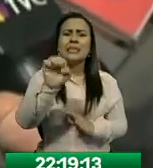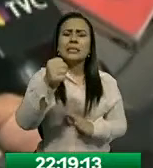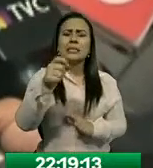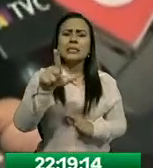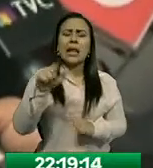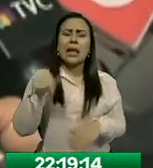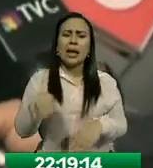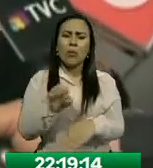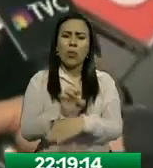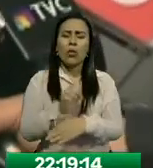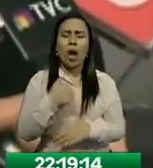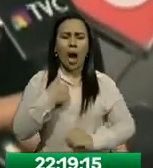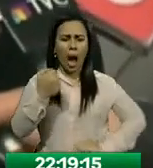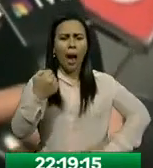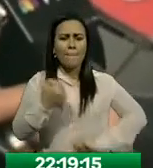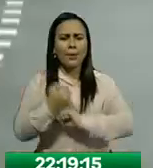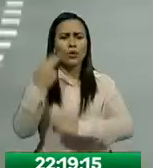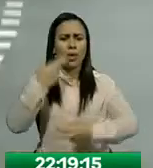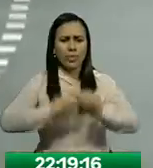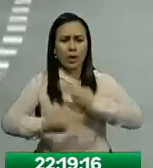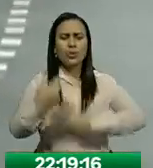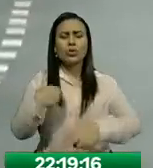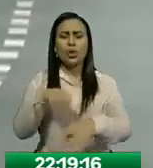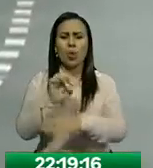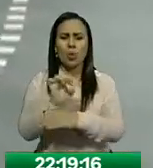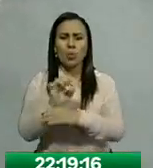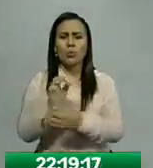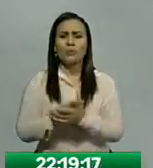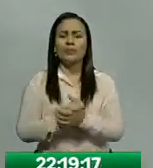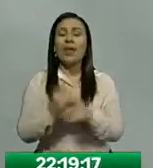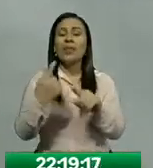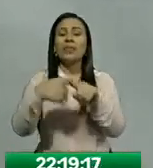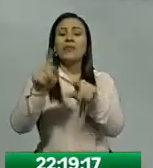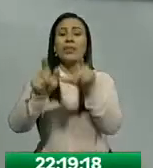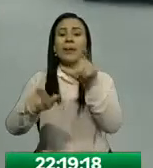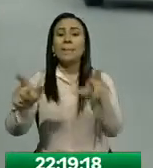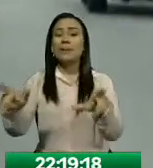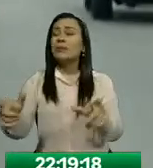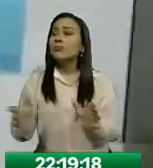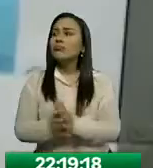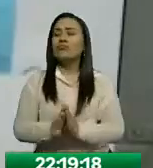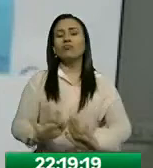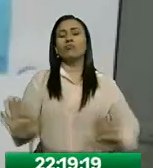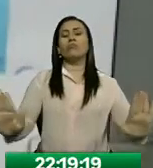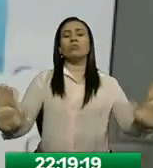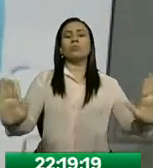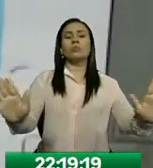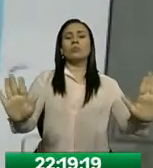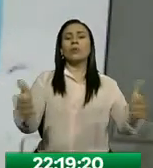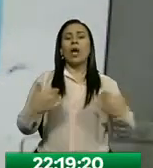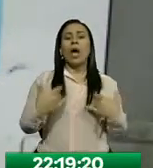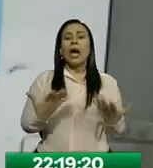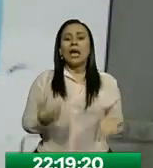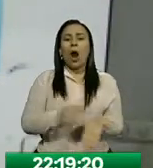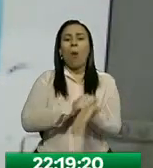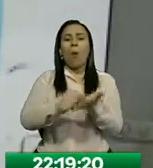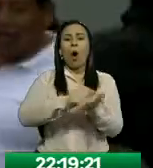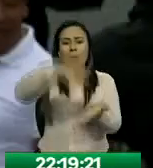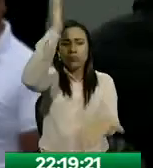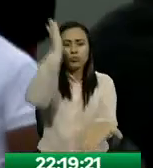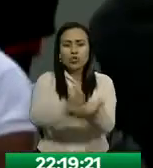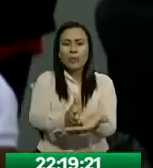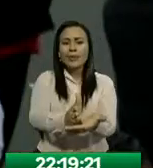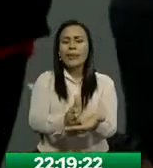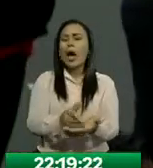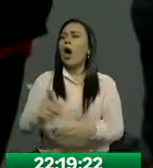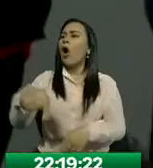seguir apoyando a la industria, al comercio. Sin embargo, varios actores del sector son escépticos. Hablan de una reforma al decreto 619, pero no